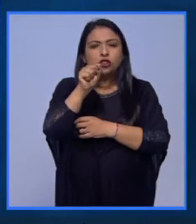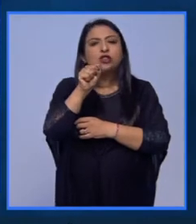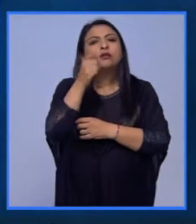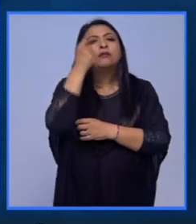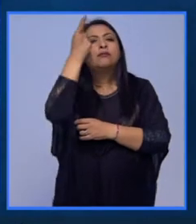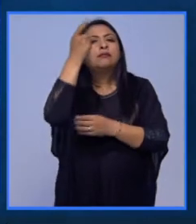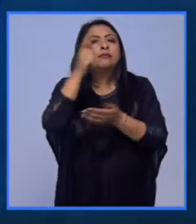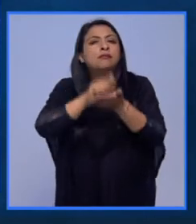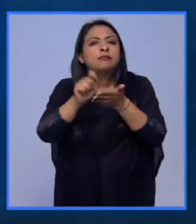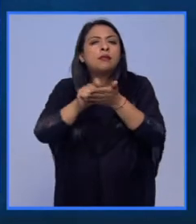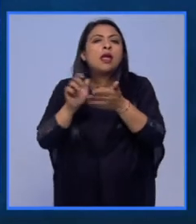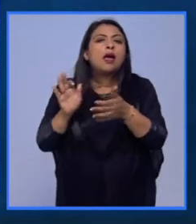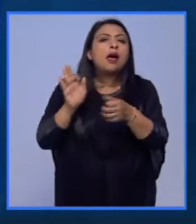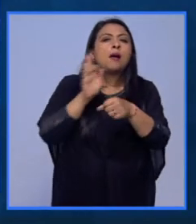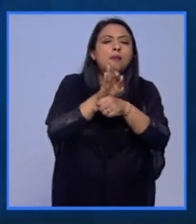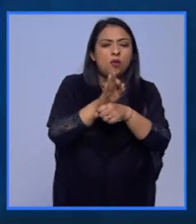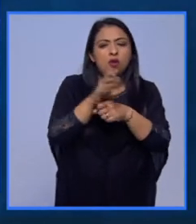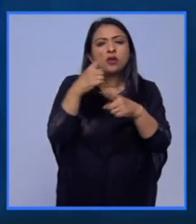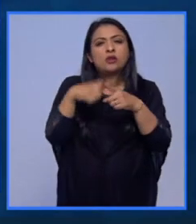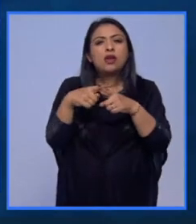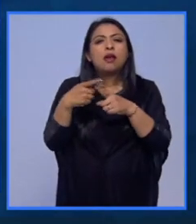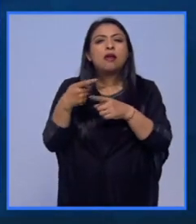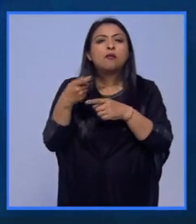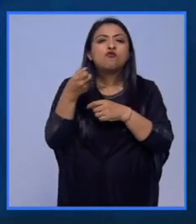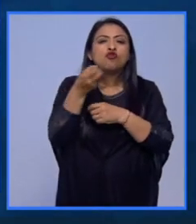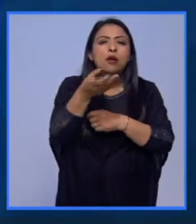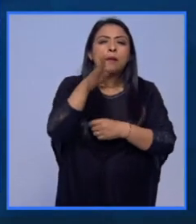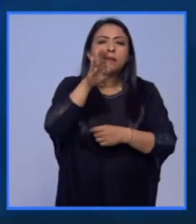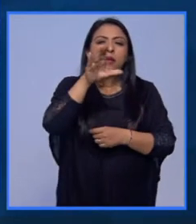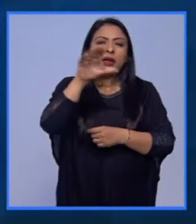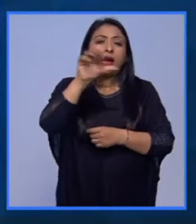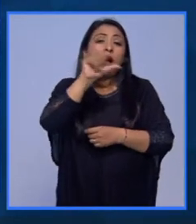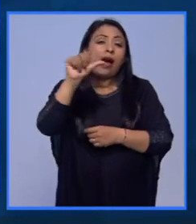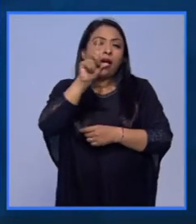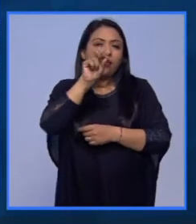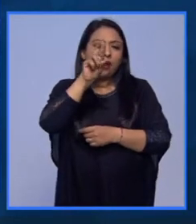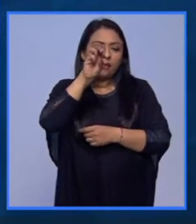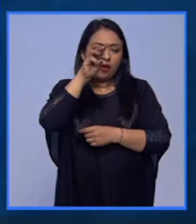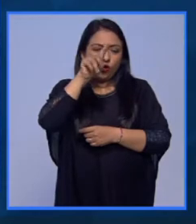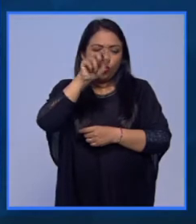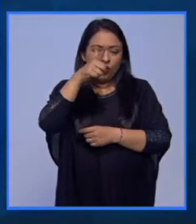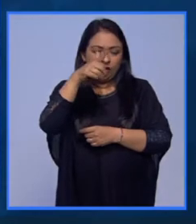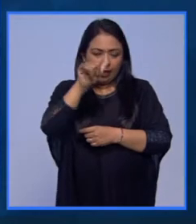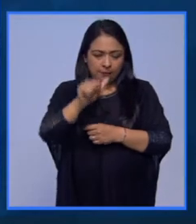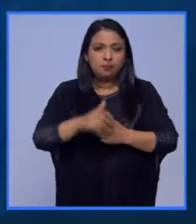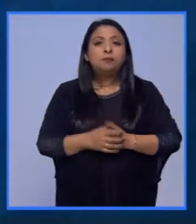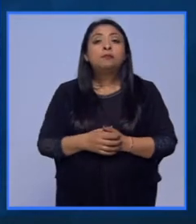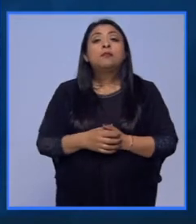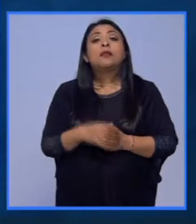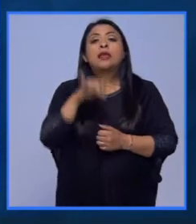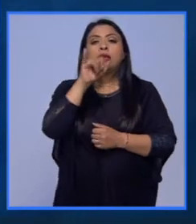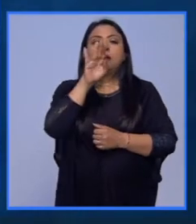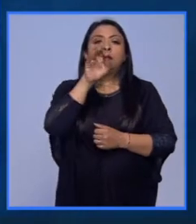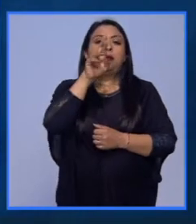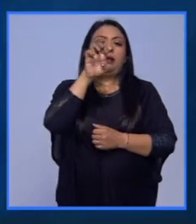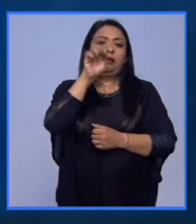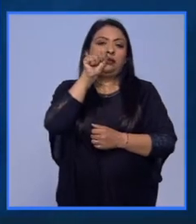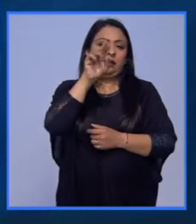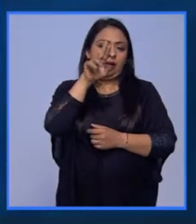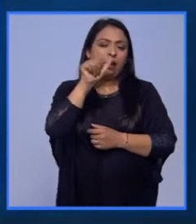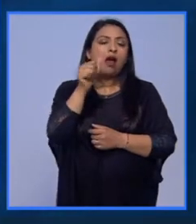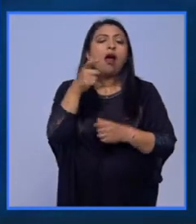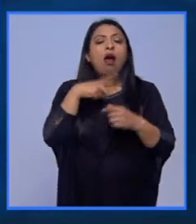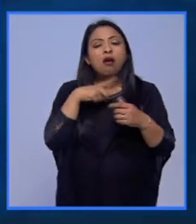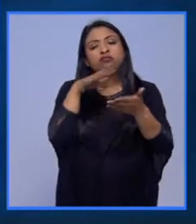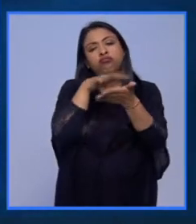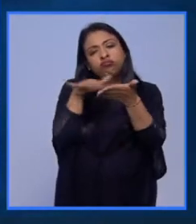creados con el apoyo de la beca para dramaturgia de Iberescena. Se leerán